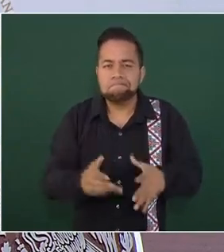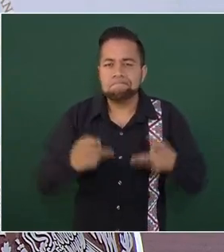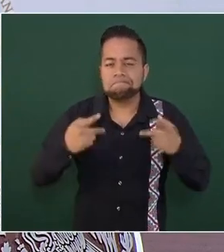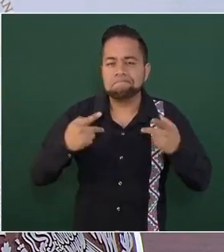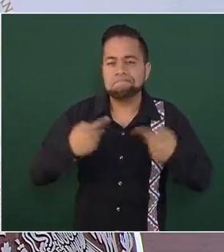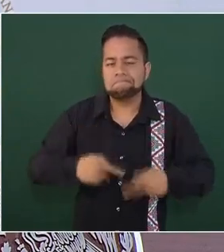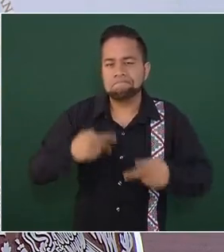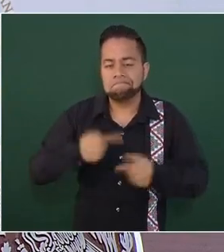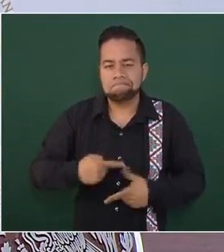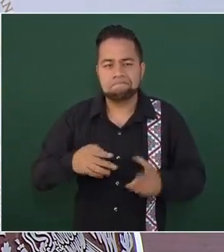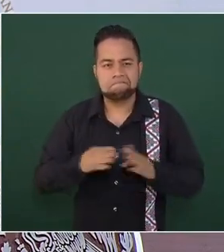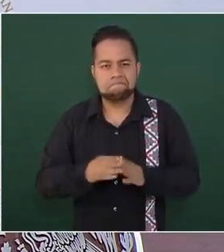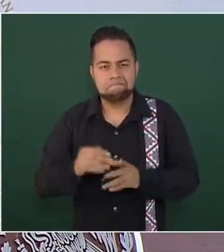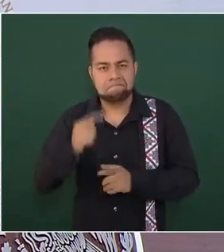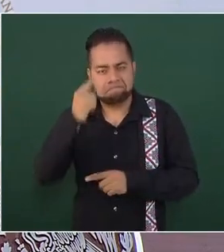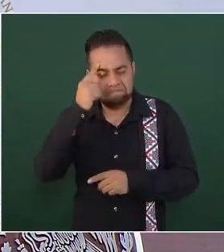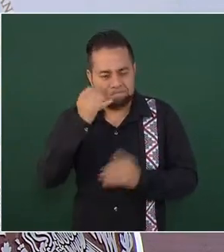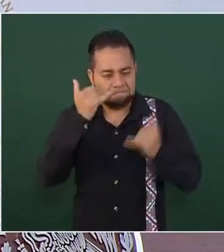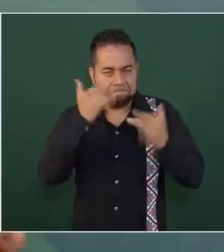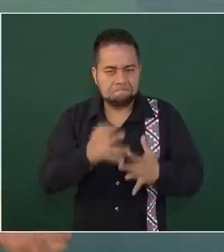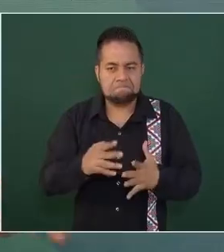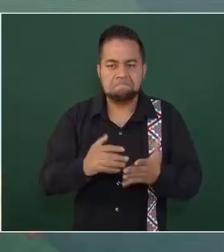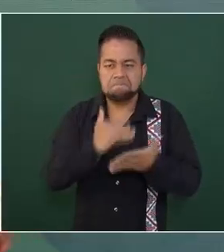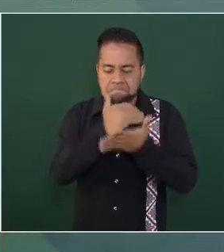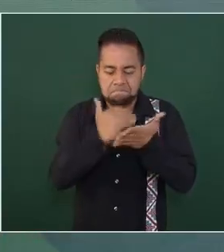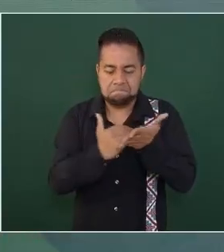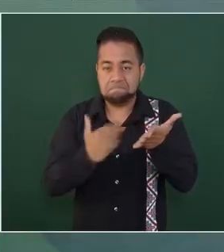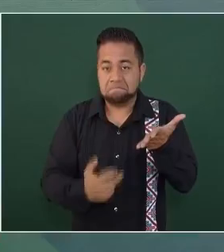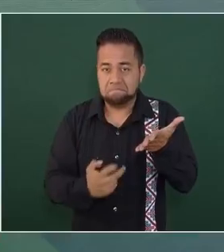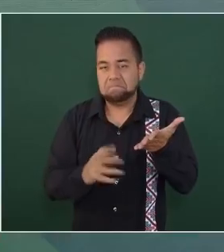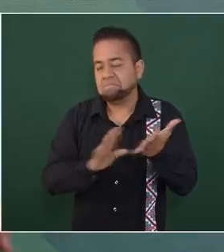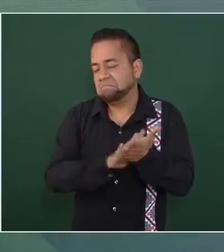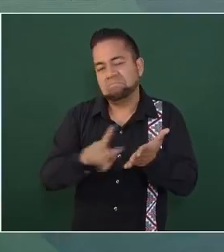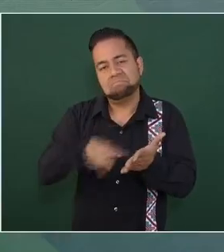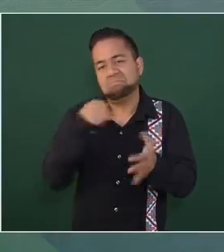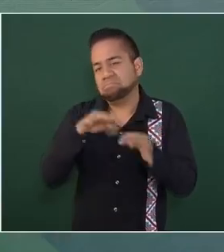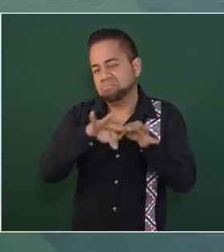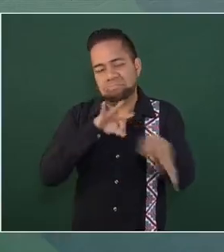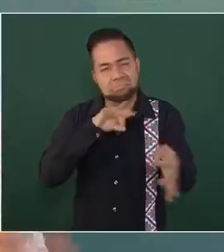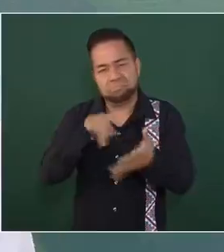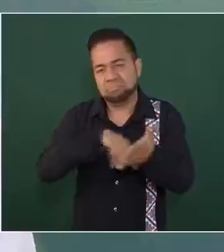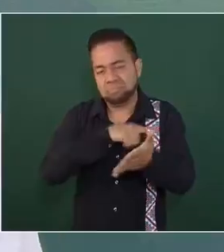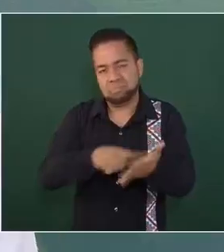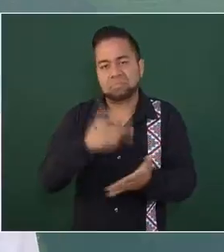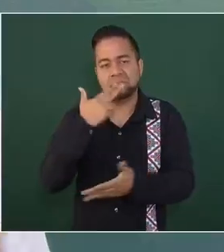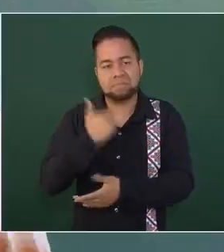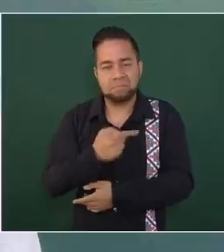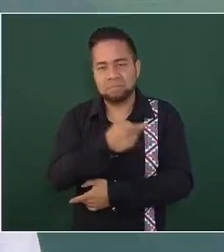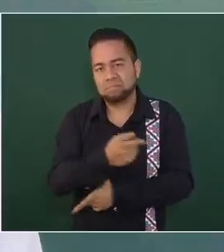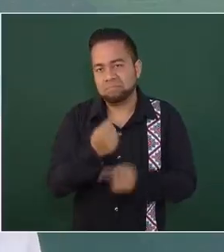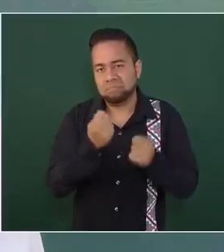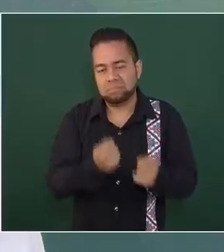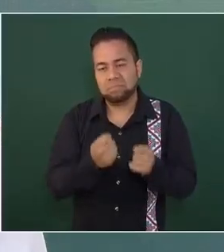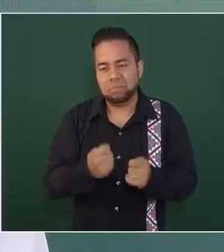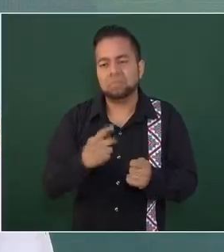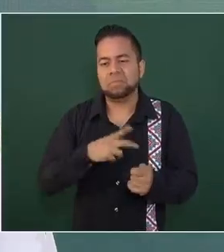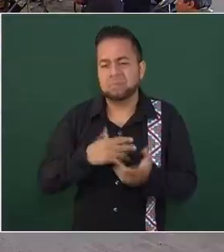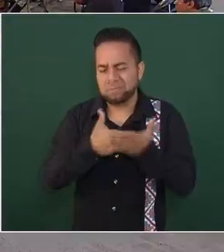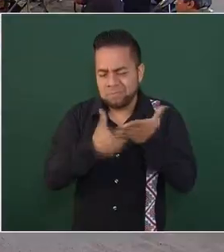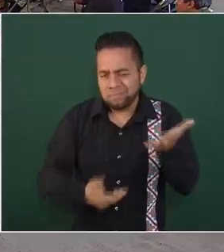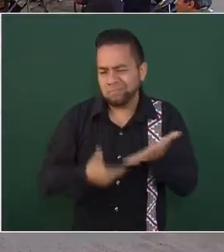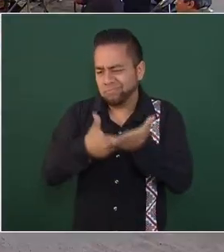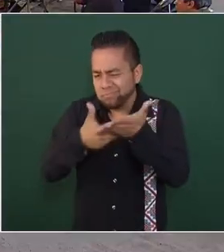posiciones y se vinieron abajo los avances obtenidos tenemos todo una serie de minutos